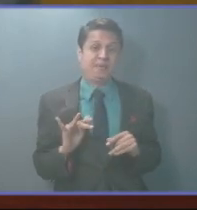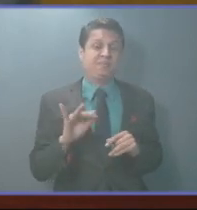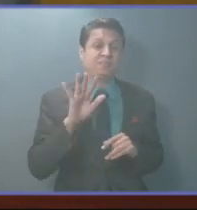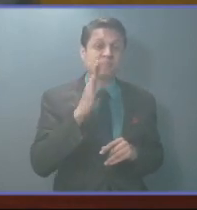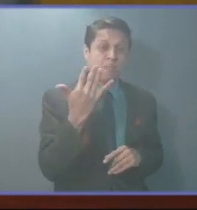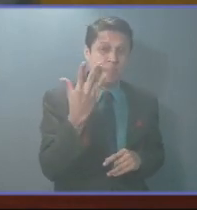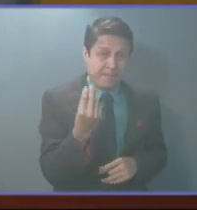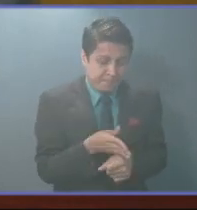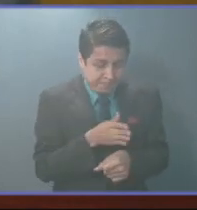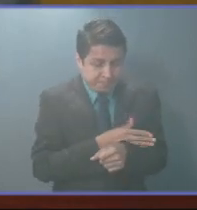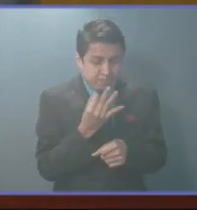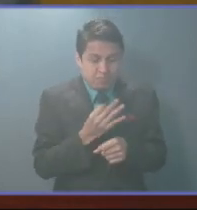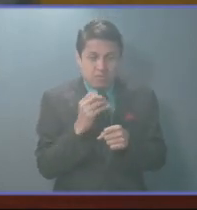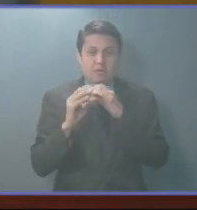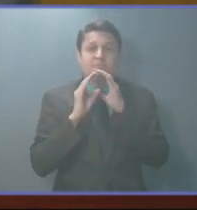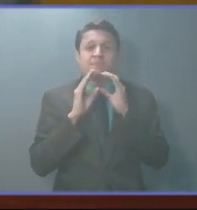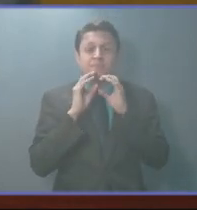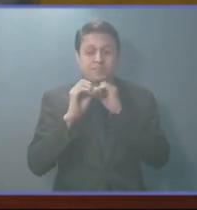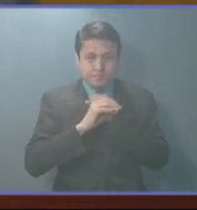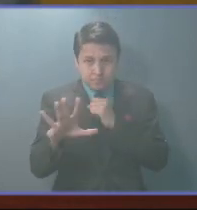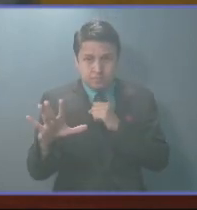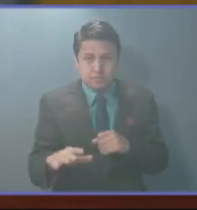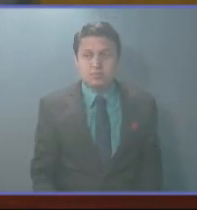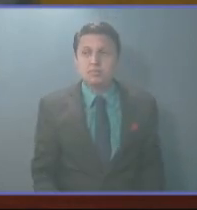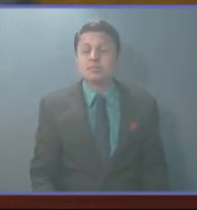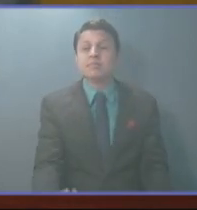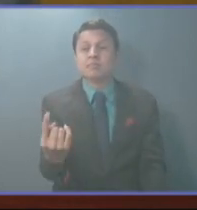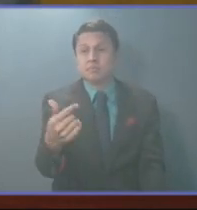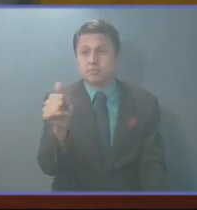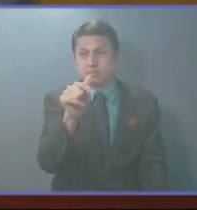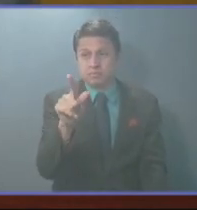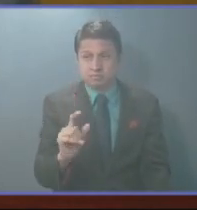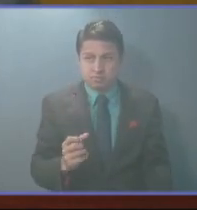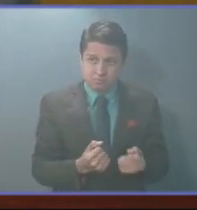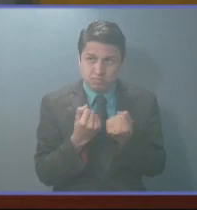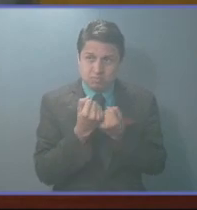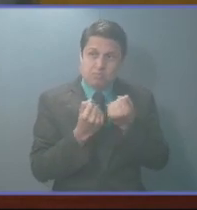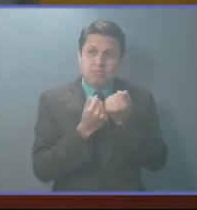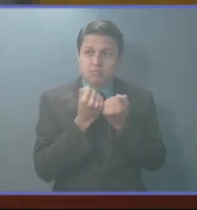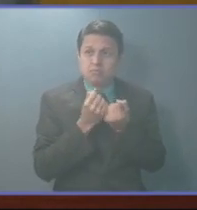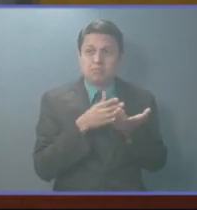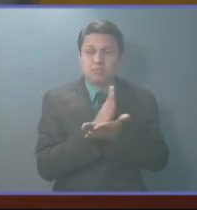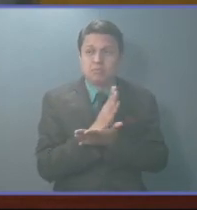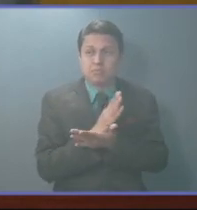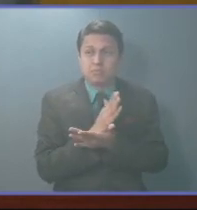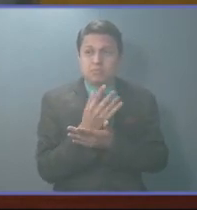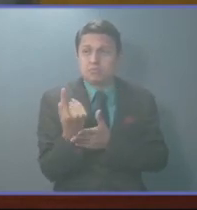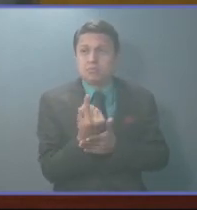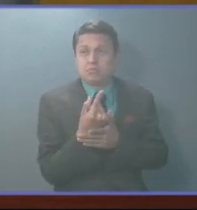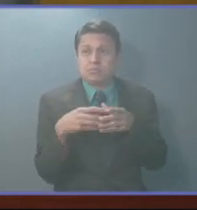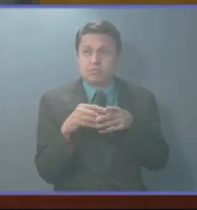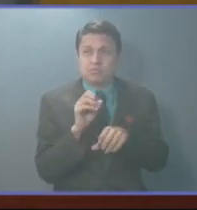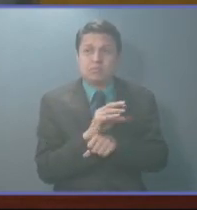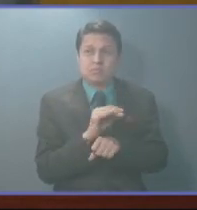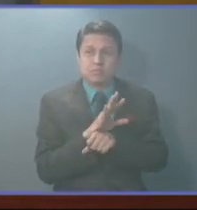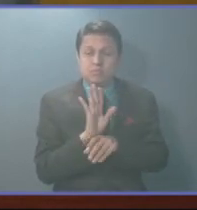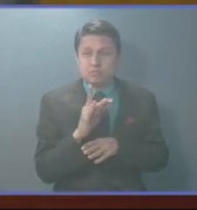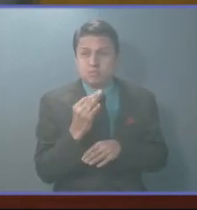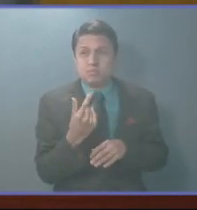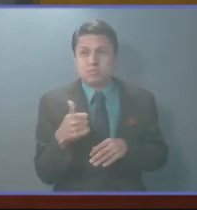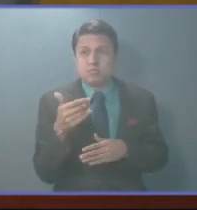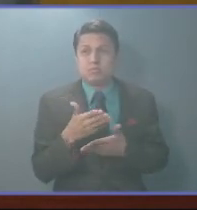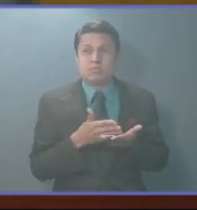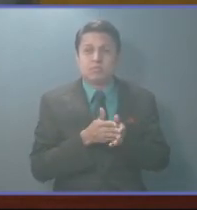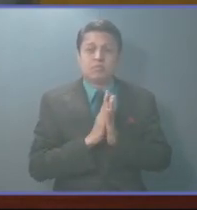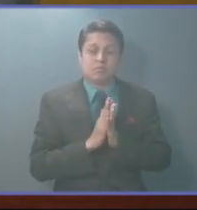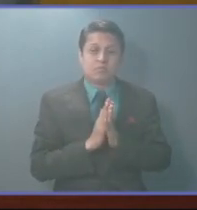15 días de anticipación. El funcionario podrá hacerse acompañar de asesores. Si la solicitud de interpelación es rechazada